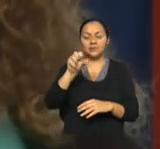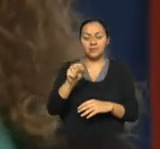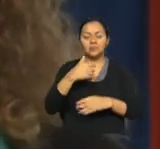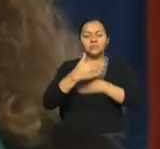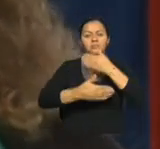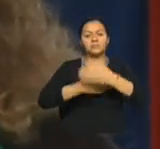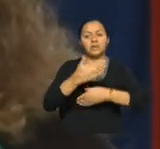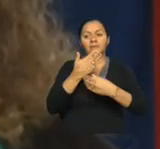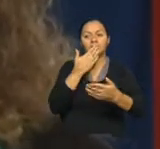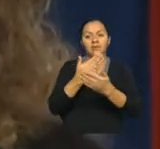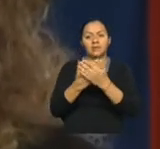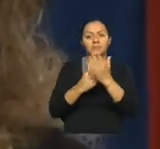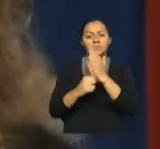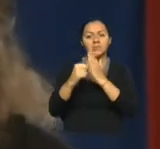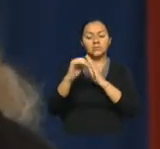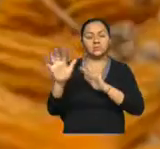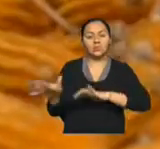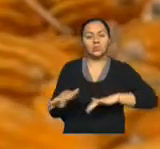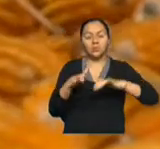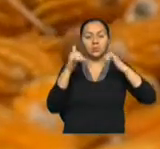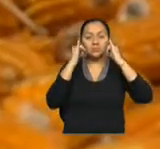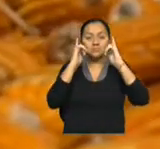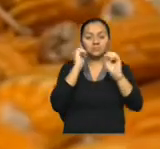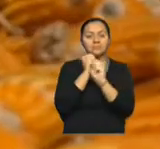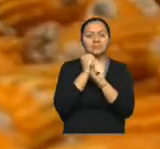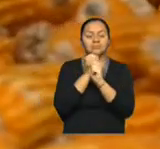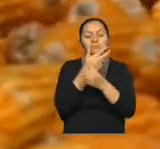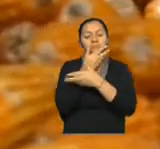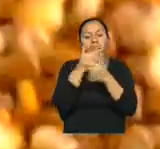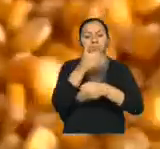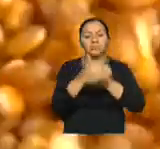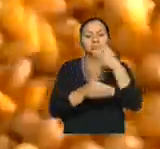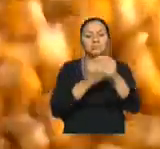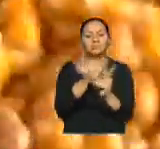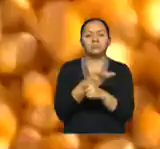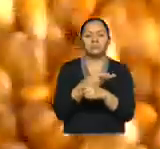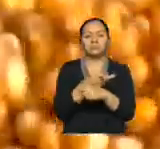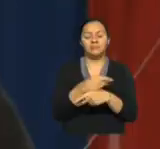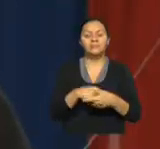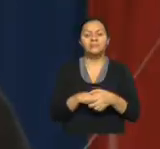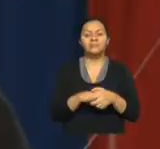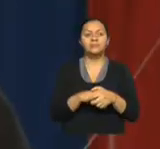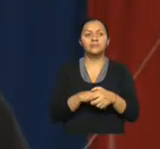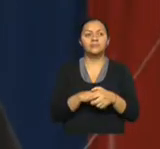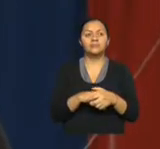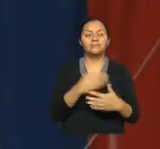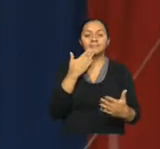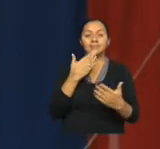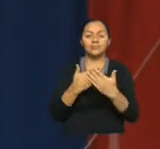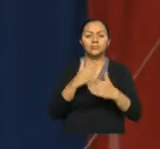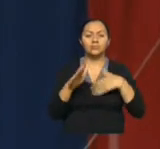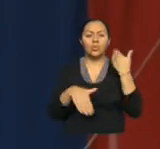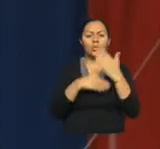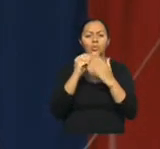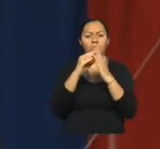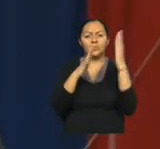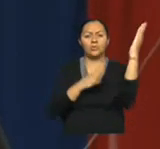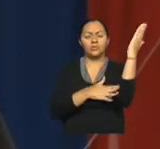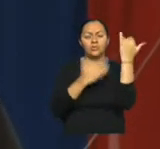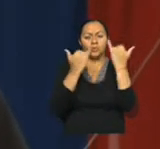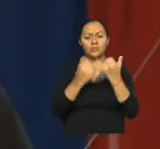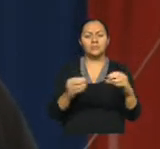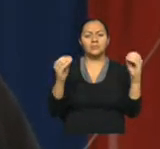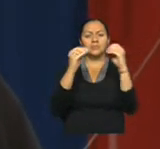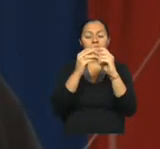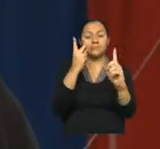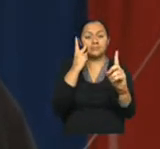por el Ministerio de Agricultura y Ganadería para mejorar la productividad. Gracias a este proyecto, nosotros